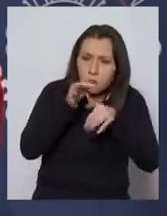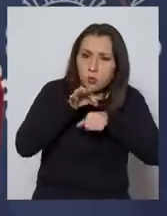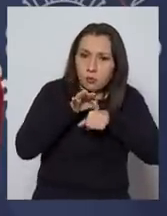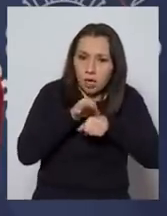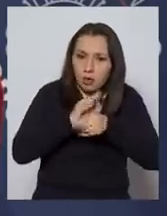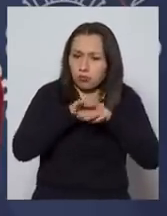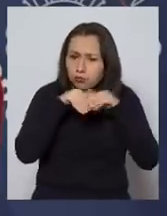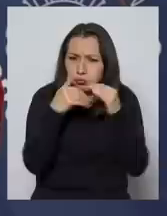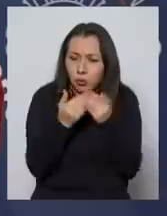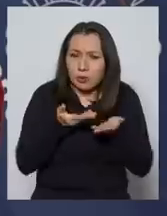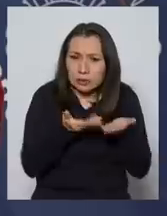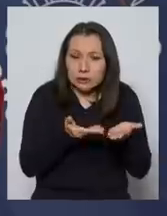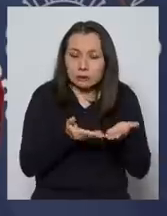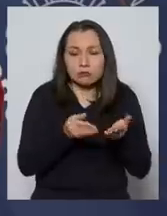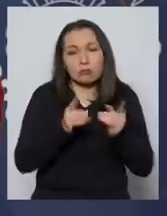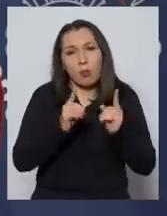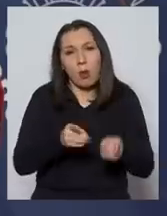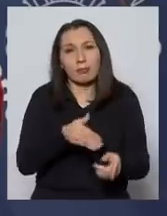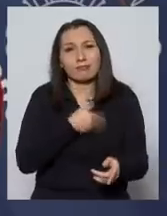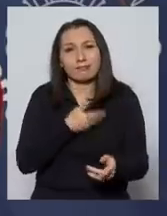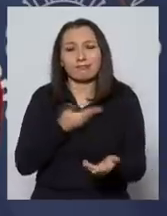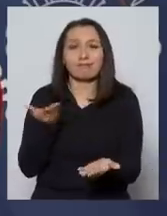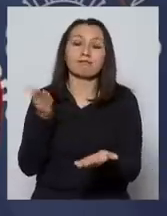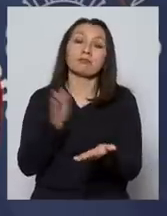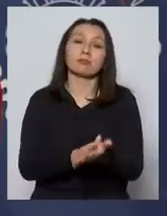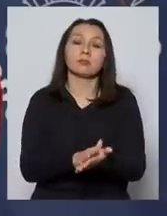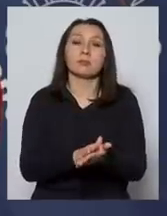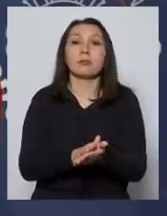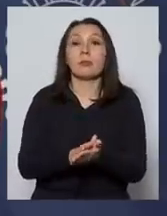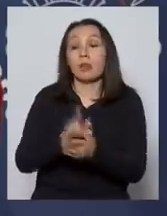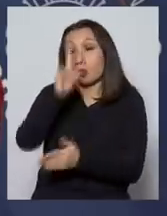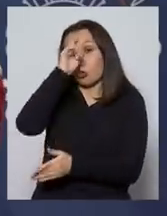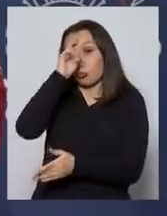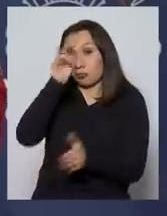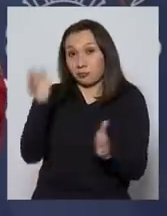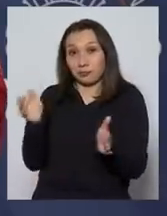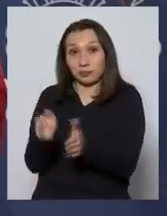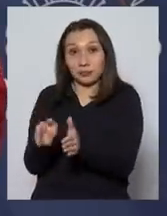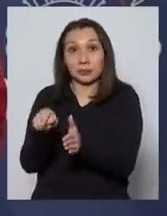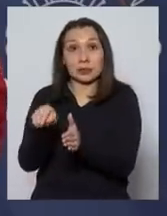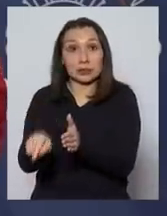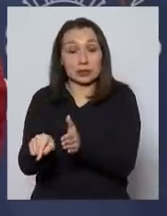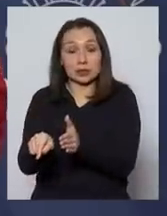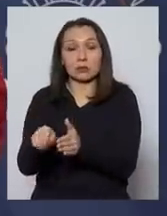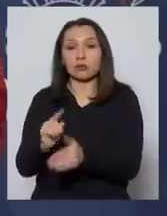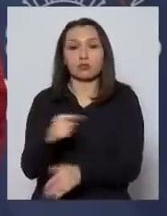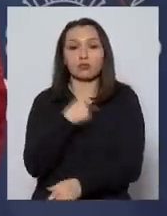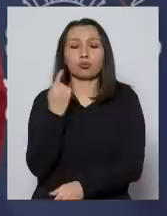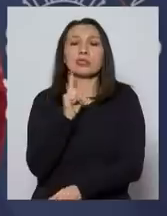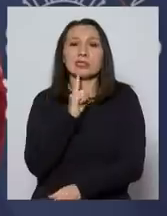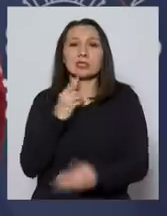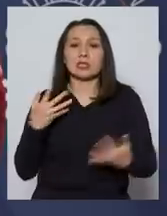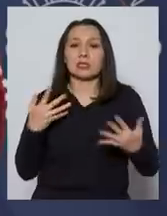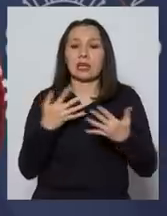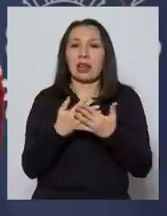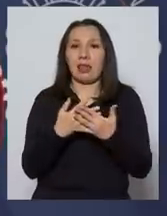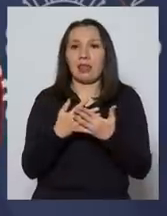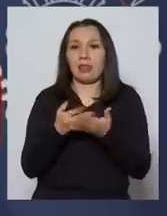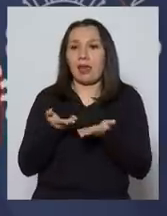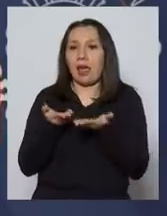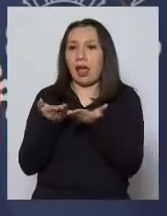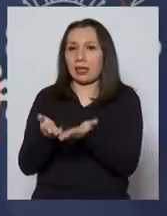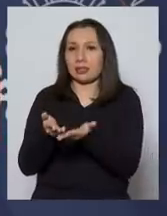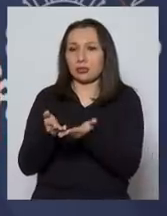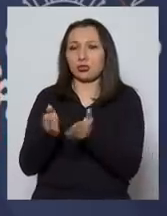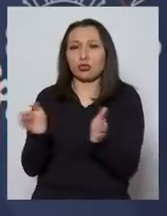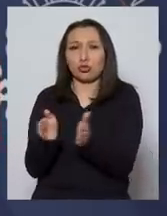tratamiento, lamentablemente fallecen. En cuanto a la atención primaria, nosotros tenemos una red de atención primaria que es